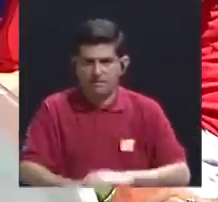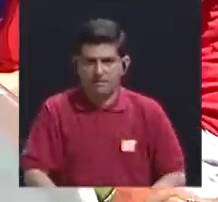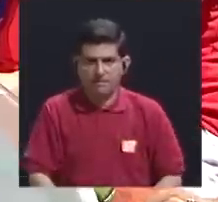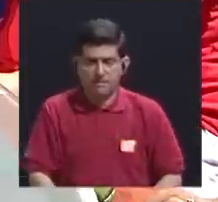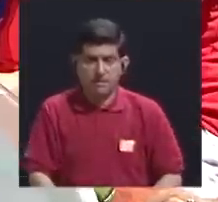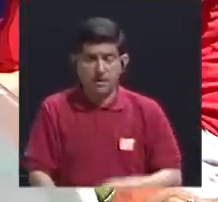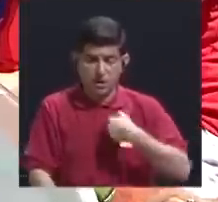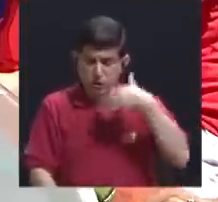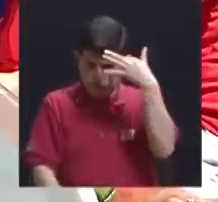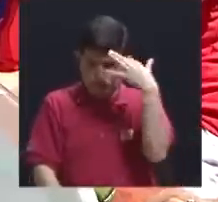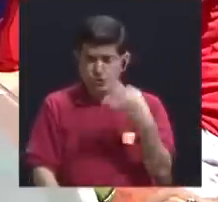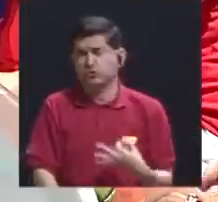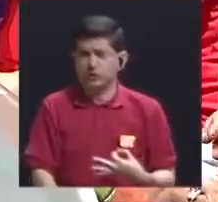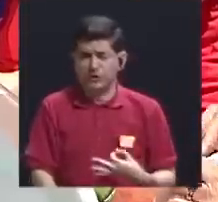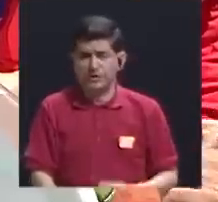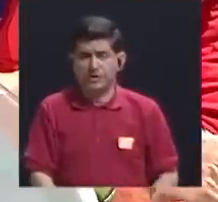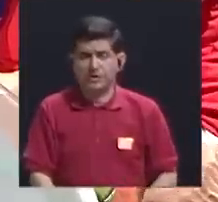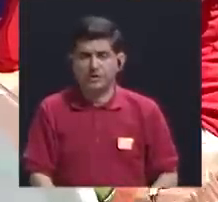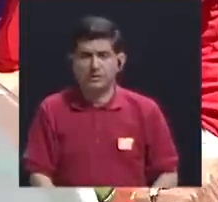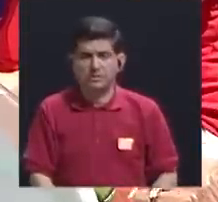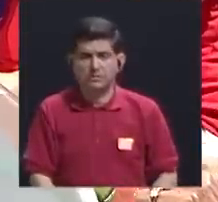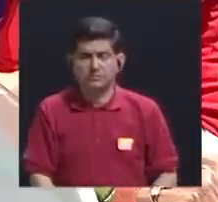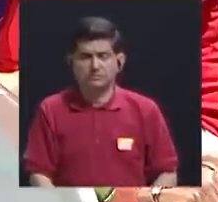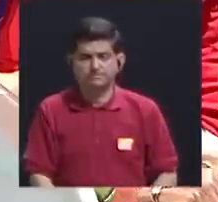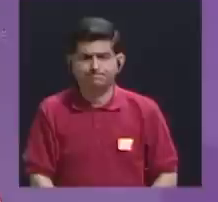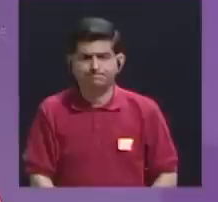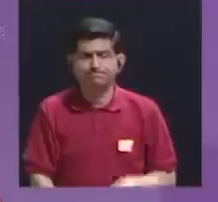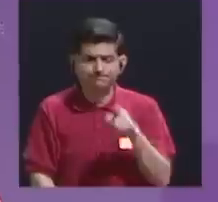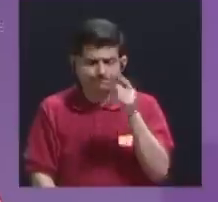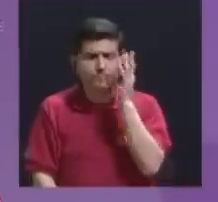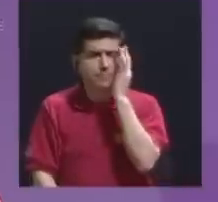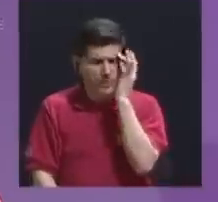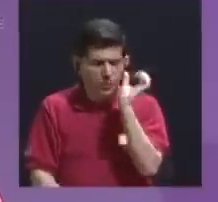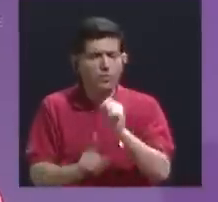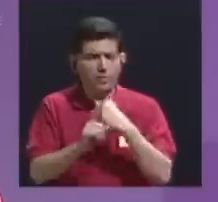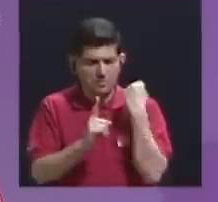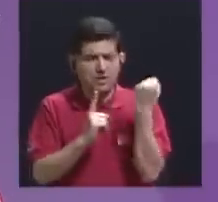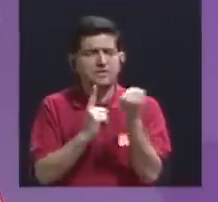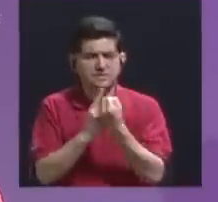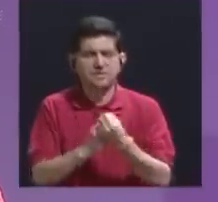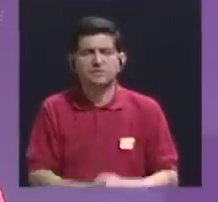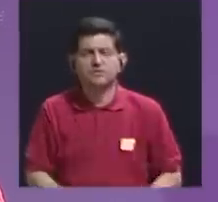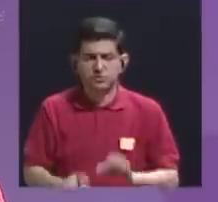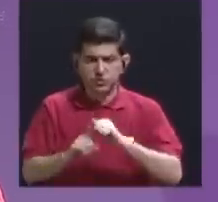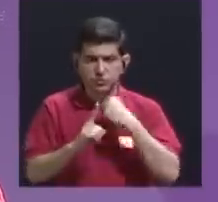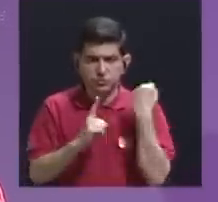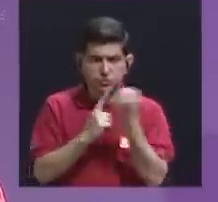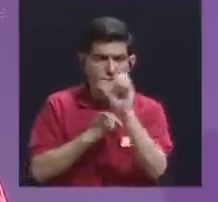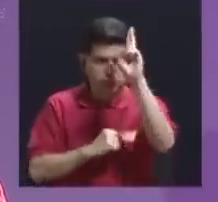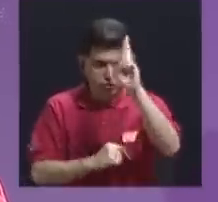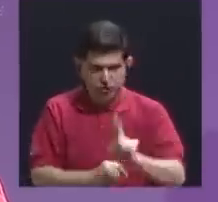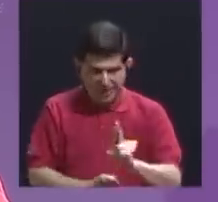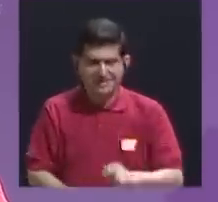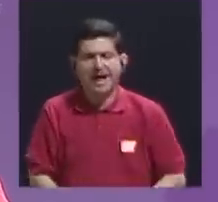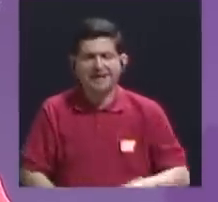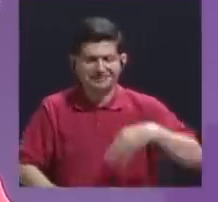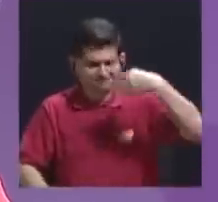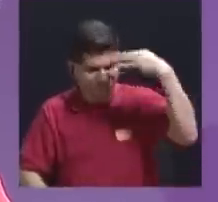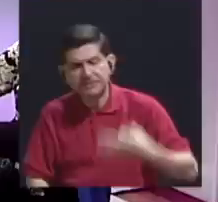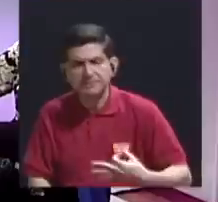que a mí me parece que es es preocupante para la sociedad costarricense el que el que se